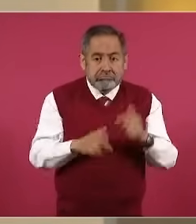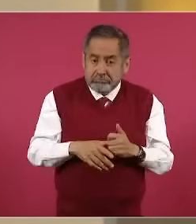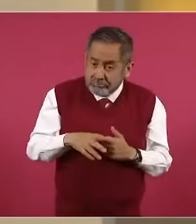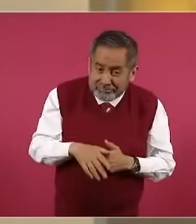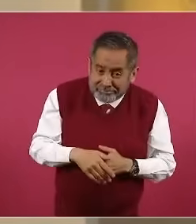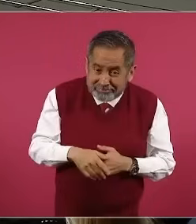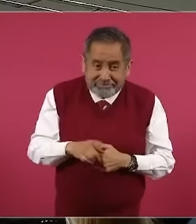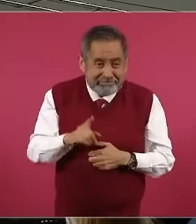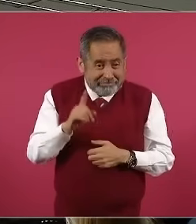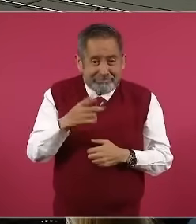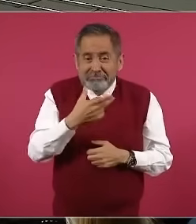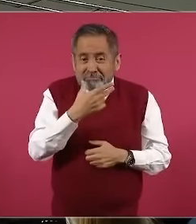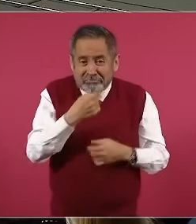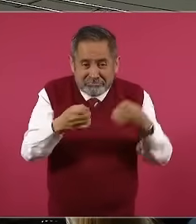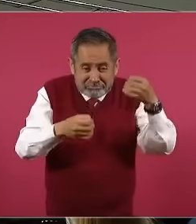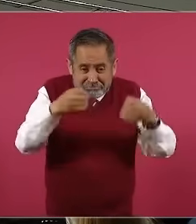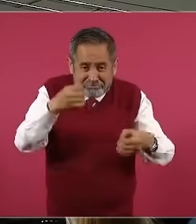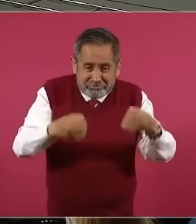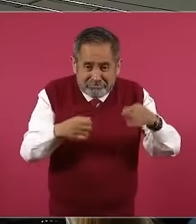Un juez.